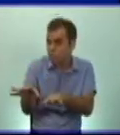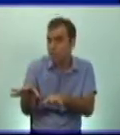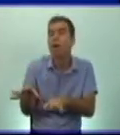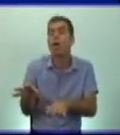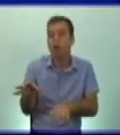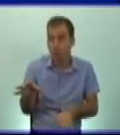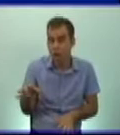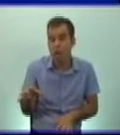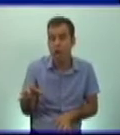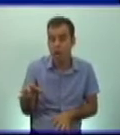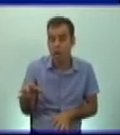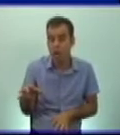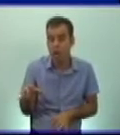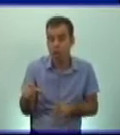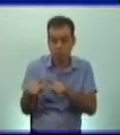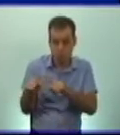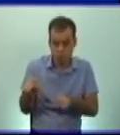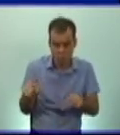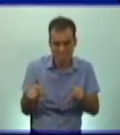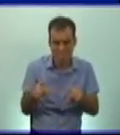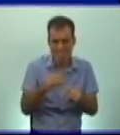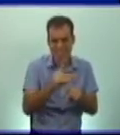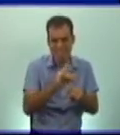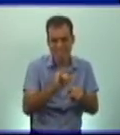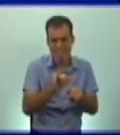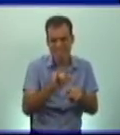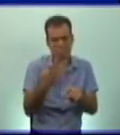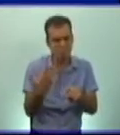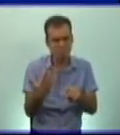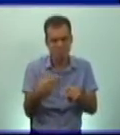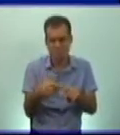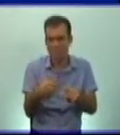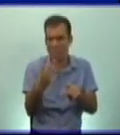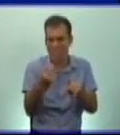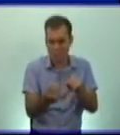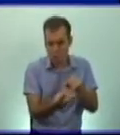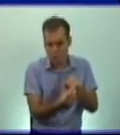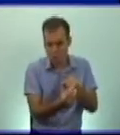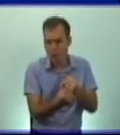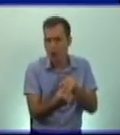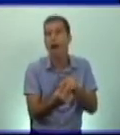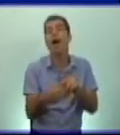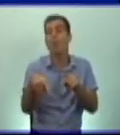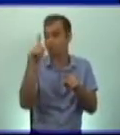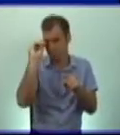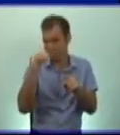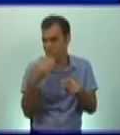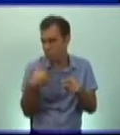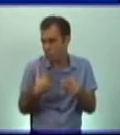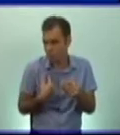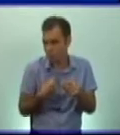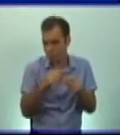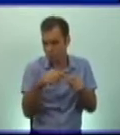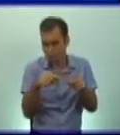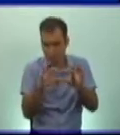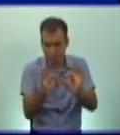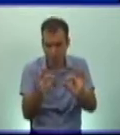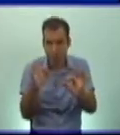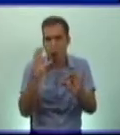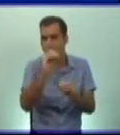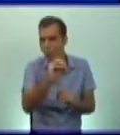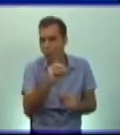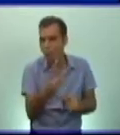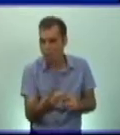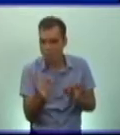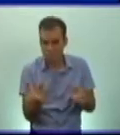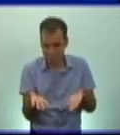del dioxígeno, el prefijo di, ya ustedes saben cómo se escribe la fórmula química del dioxígeno. Y fíjense los estados de agregación y